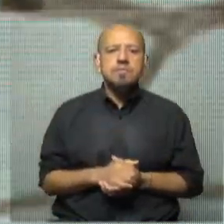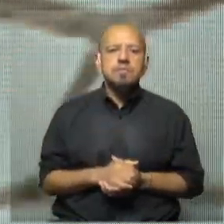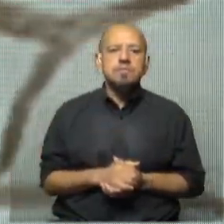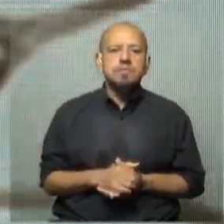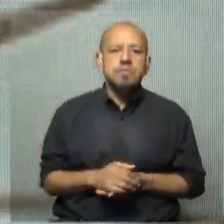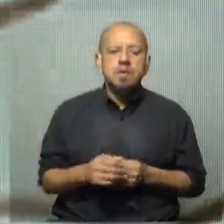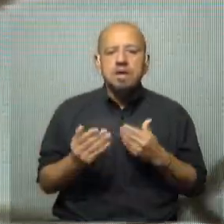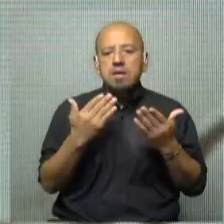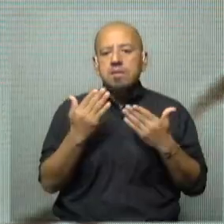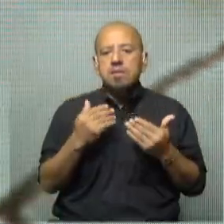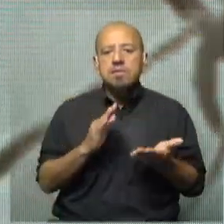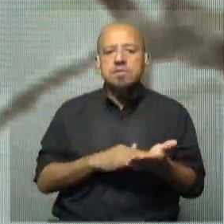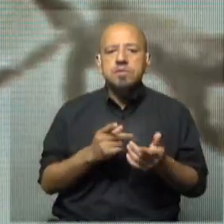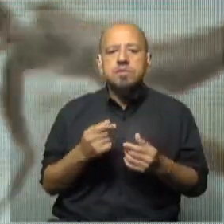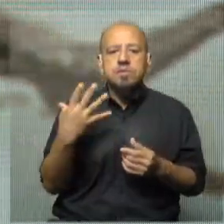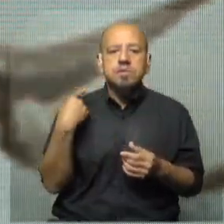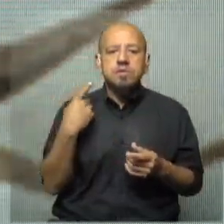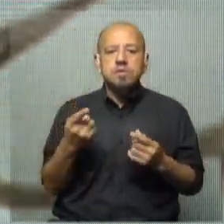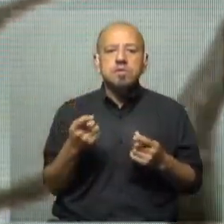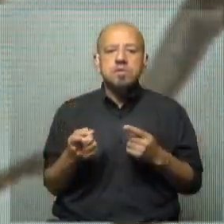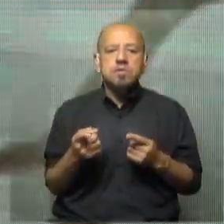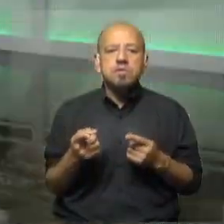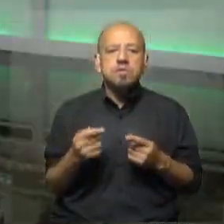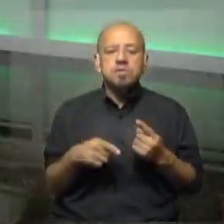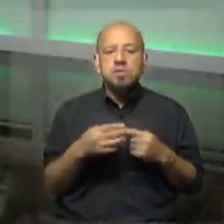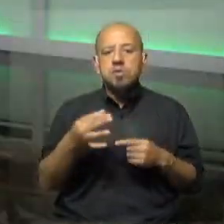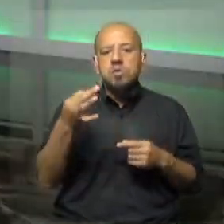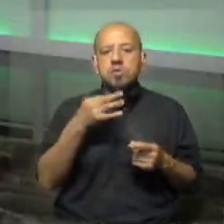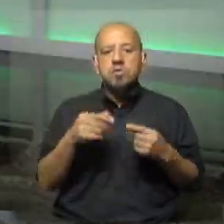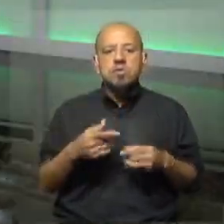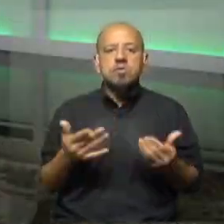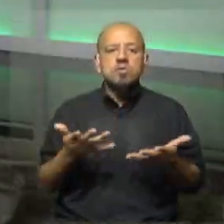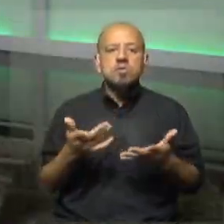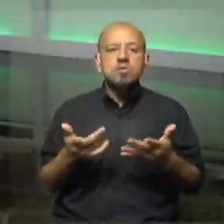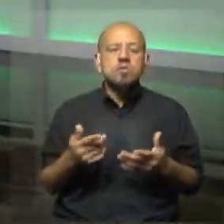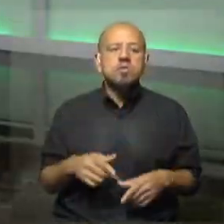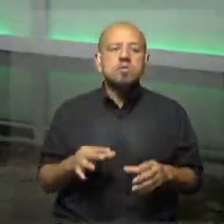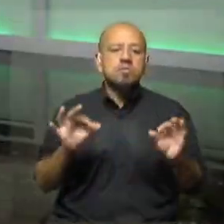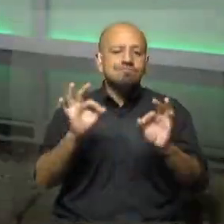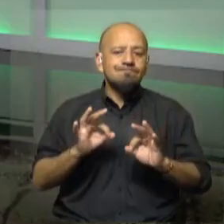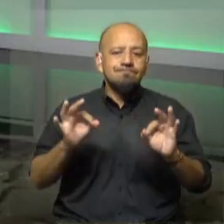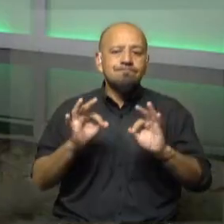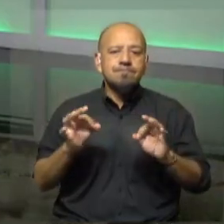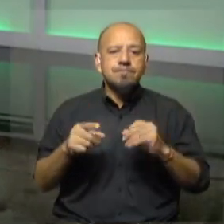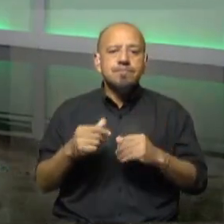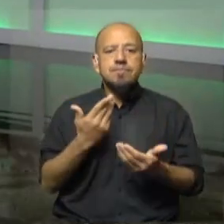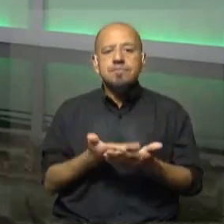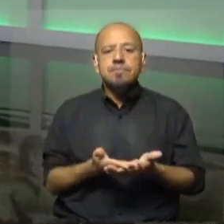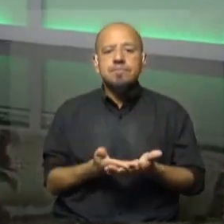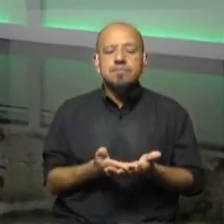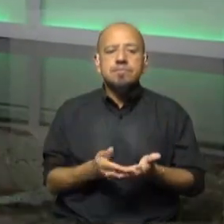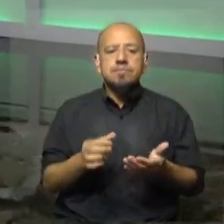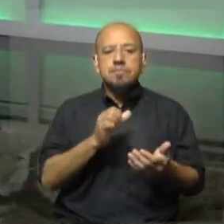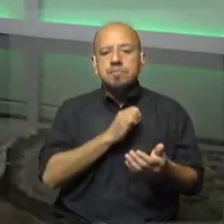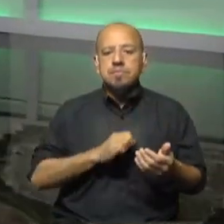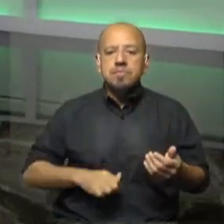con Carlos Rydström, el director de Desarrollo Rural. Lo que nos mencionaba es que actualmente ninguna herramienta que se proponga desde el Estado